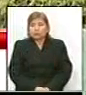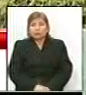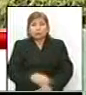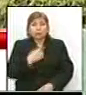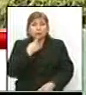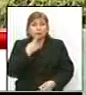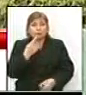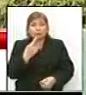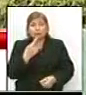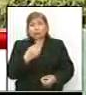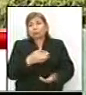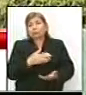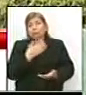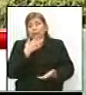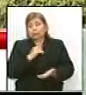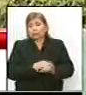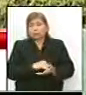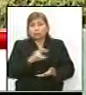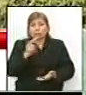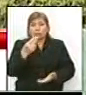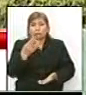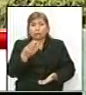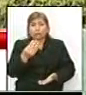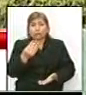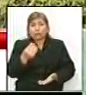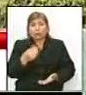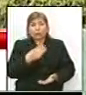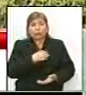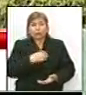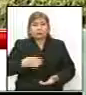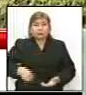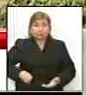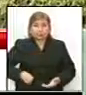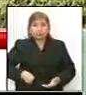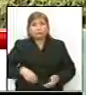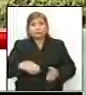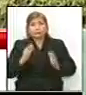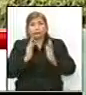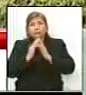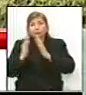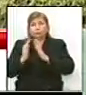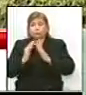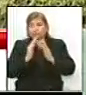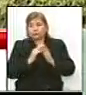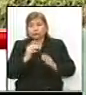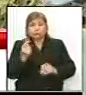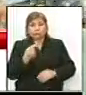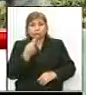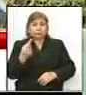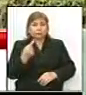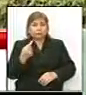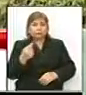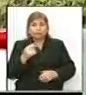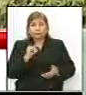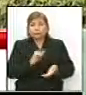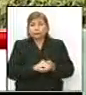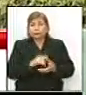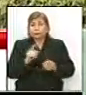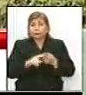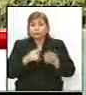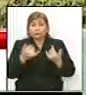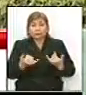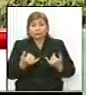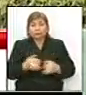sido focalizados 2014 del Ministerio de Vivienda. Tan solamente hasta el momento